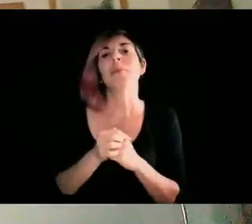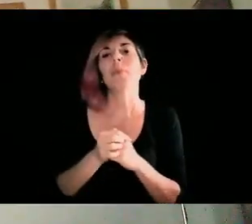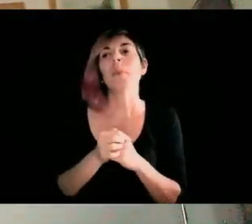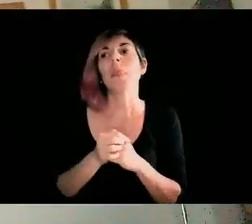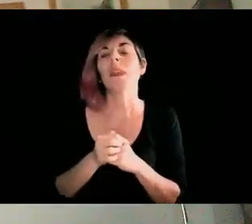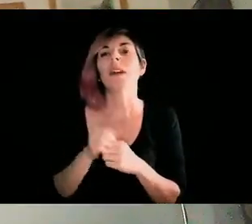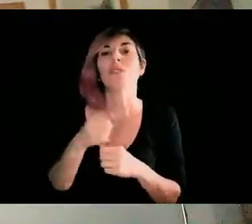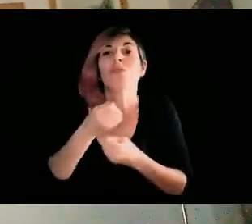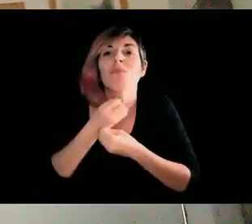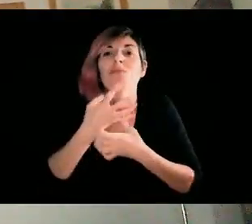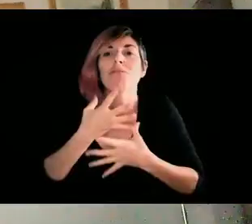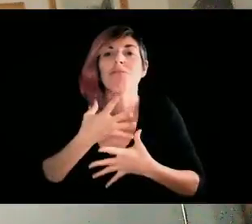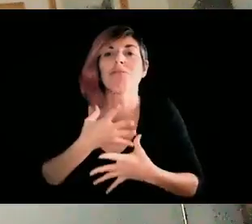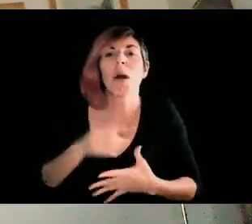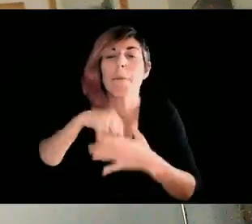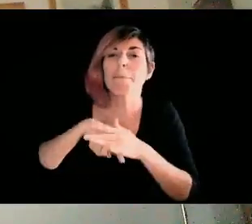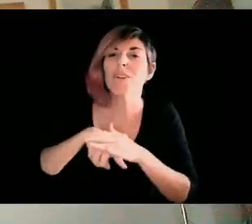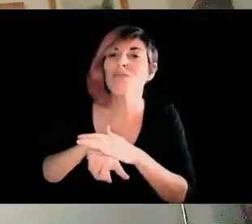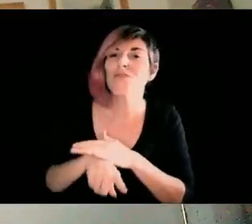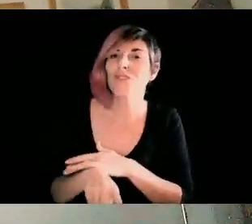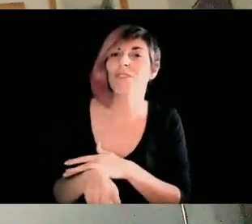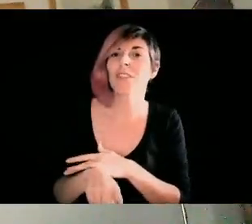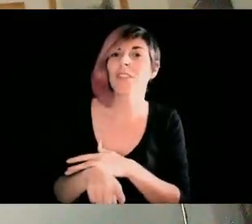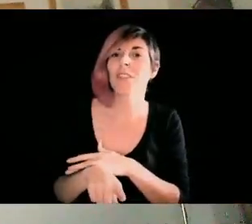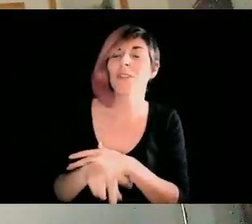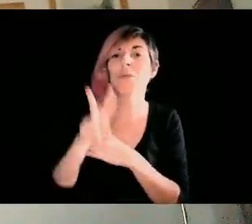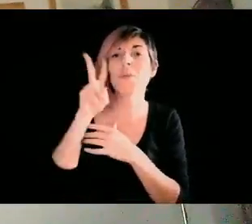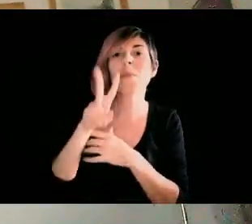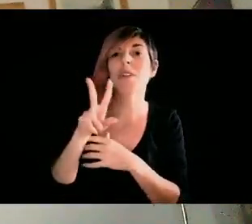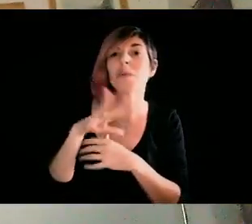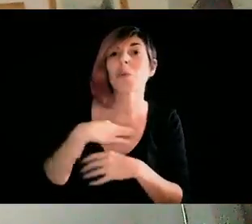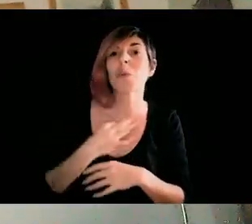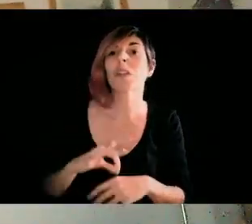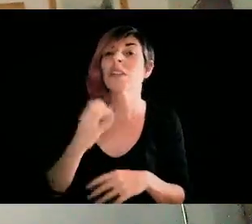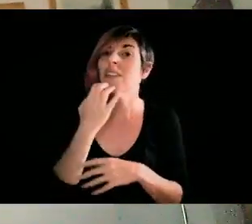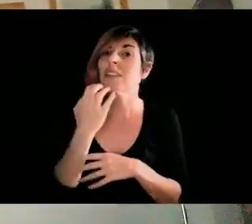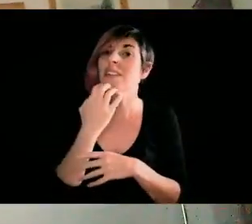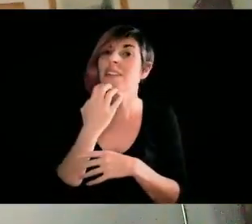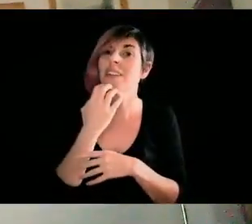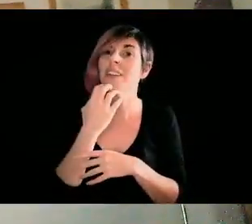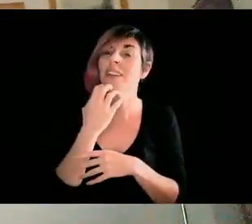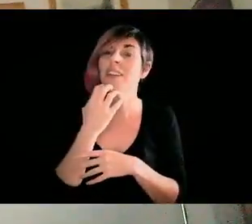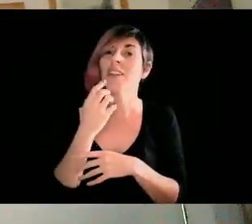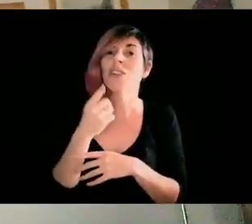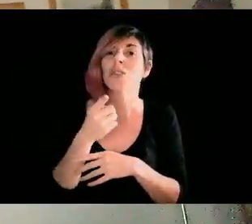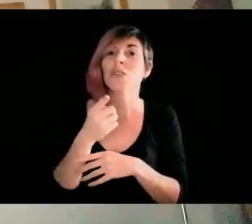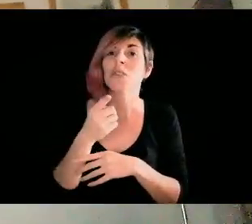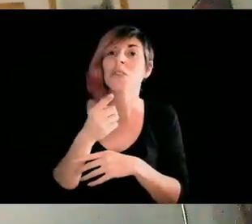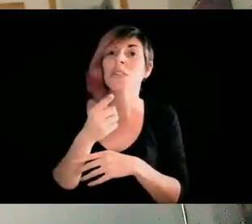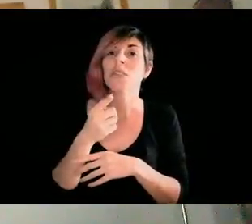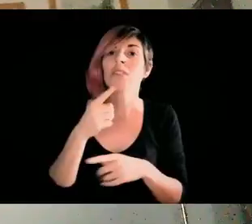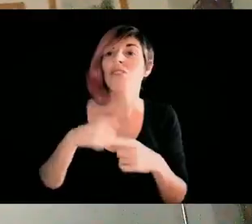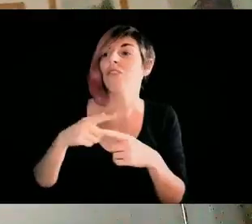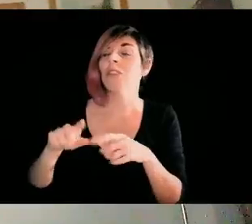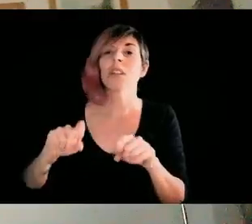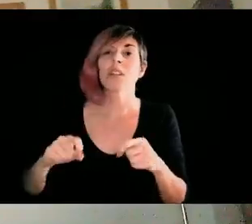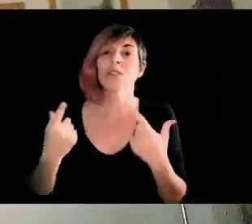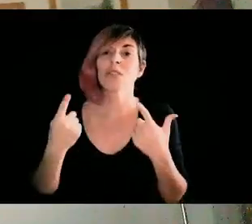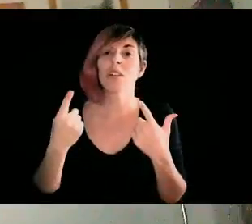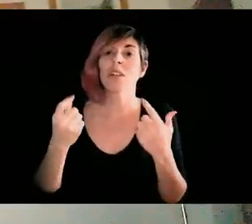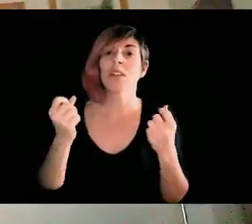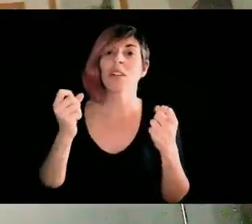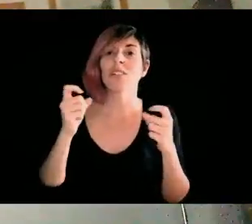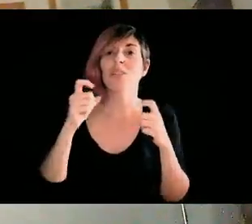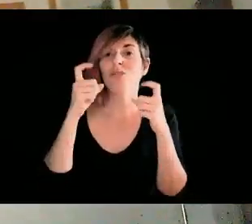ti mismo cómo hay una relajación profunda y un descanso profundo en no luchar contra lo que es